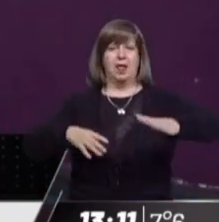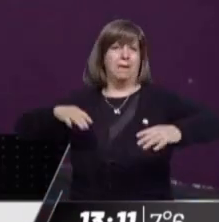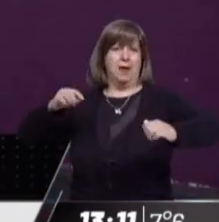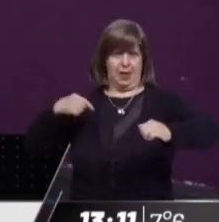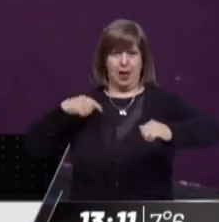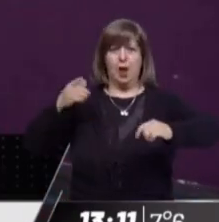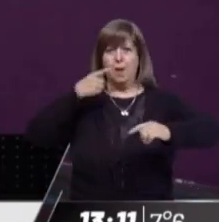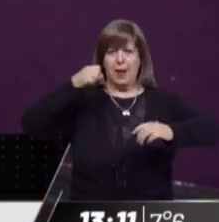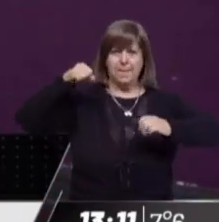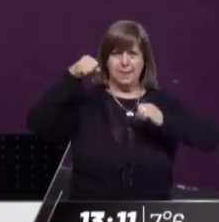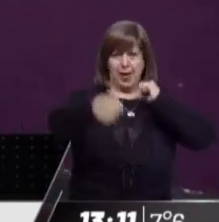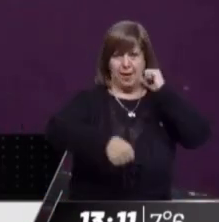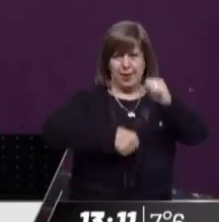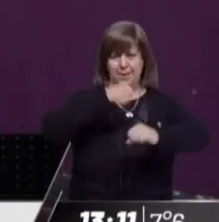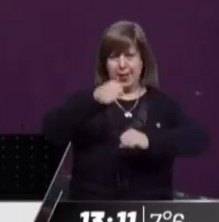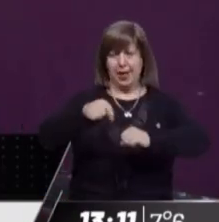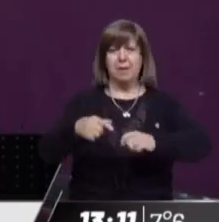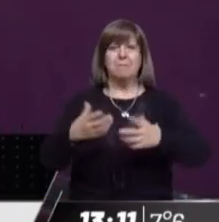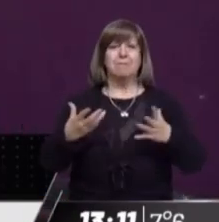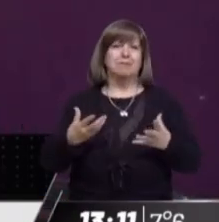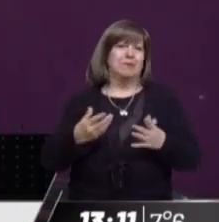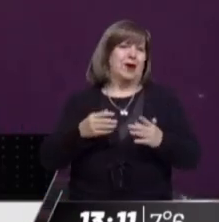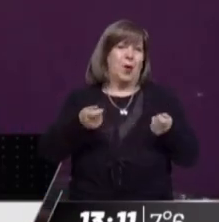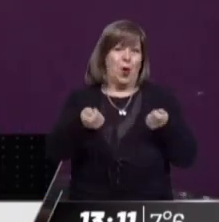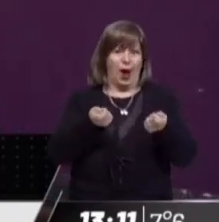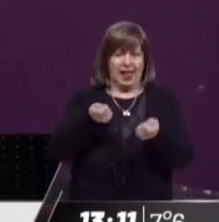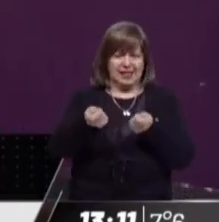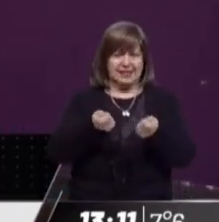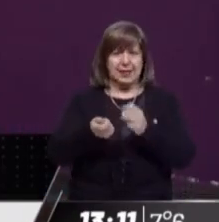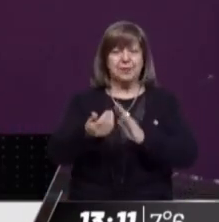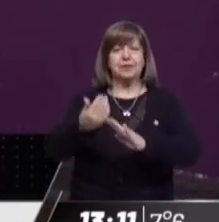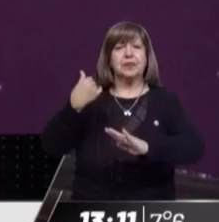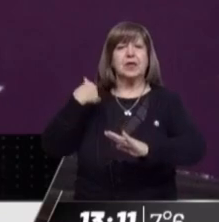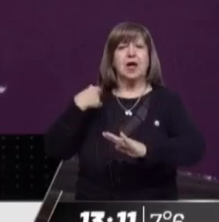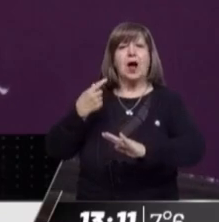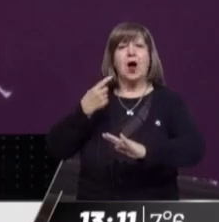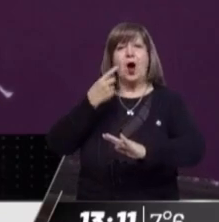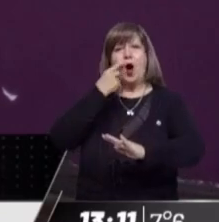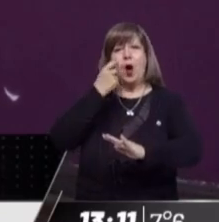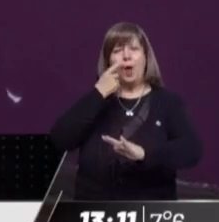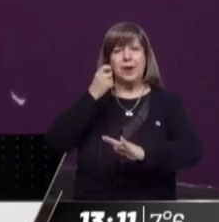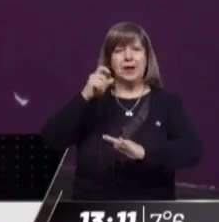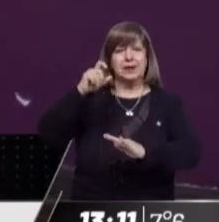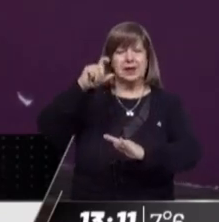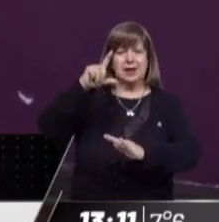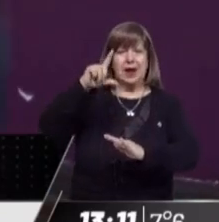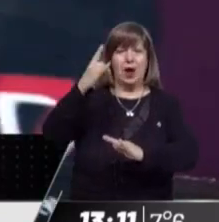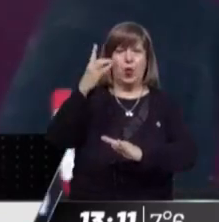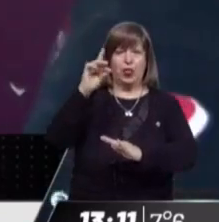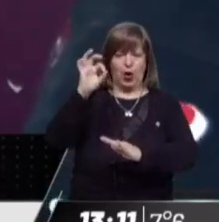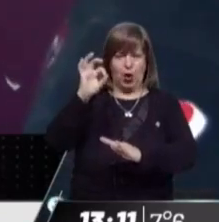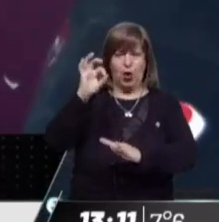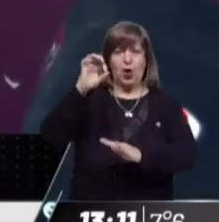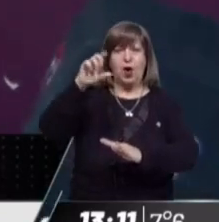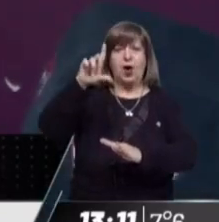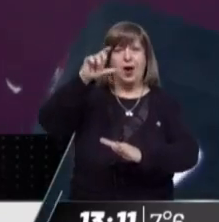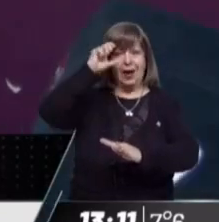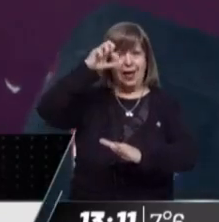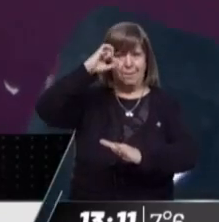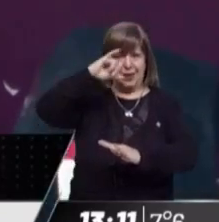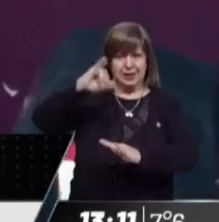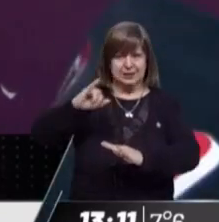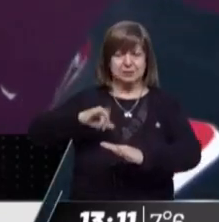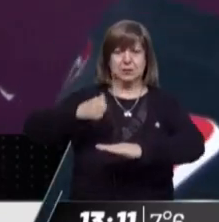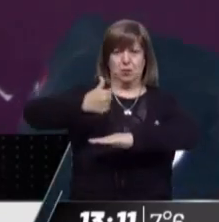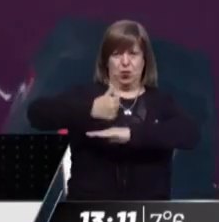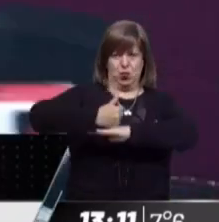semana estaba ahí eh viernes sábado y domingo el señor Claudio lpez estaba ahí en hes bueno y Cuándo comenzó la agresión por